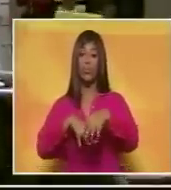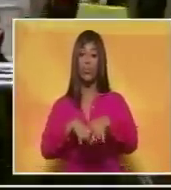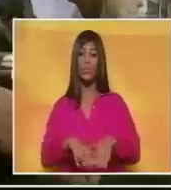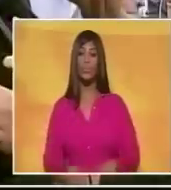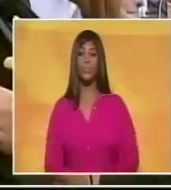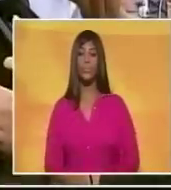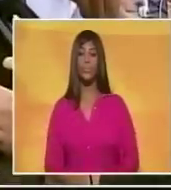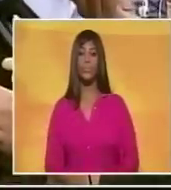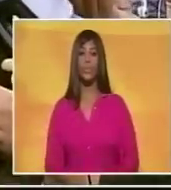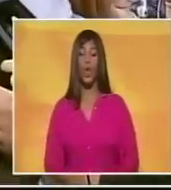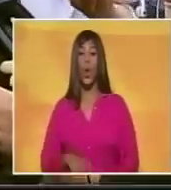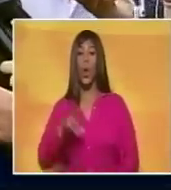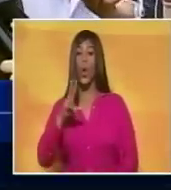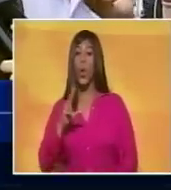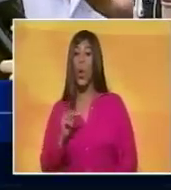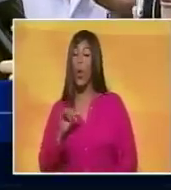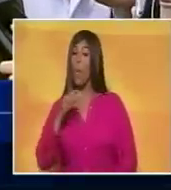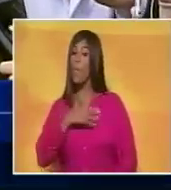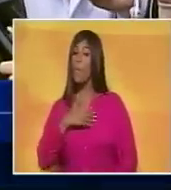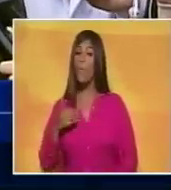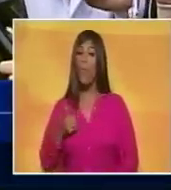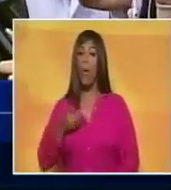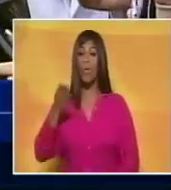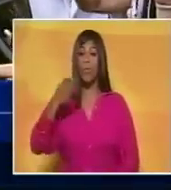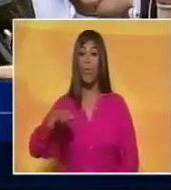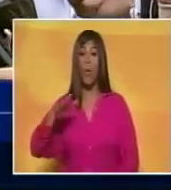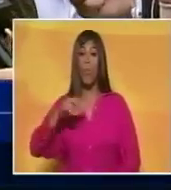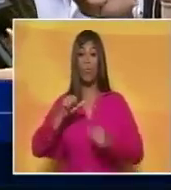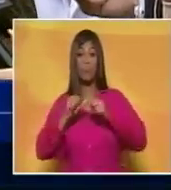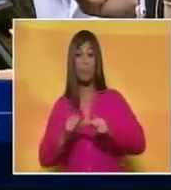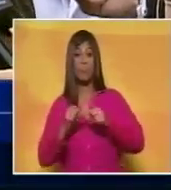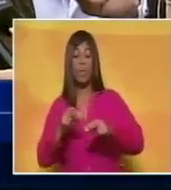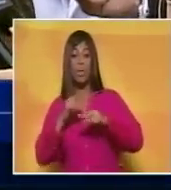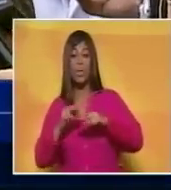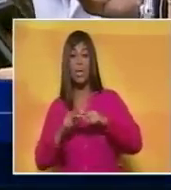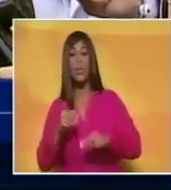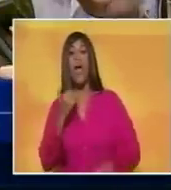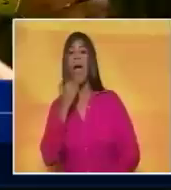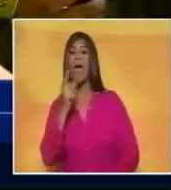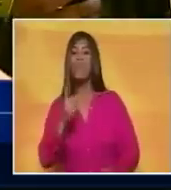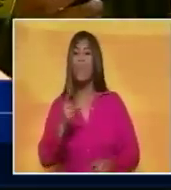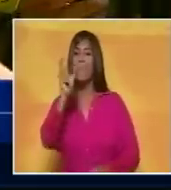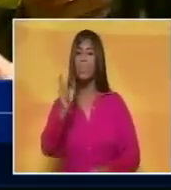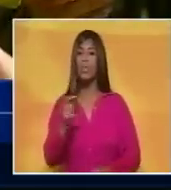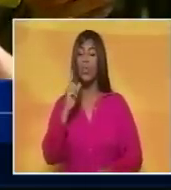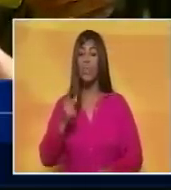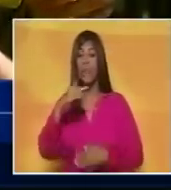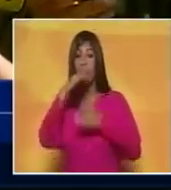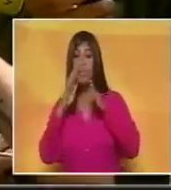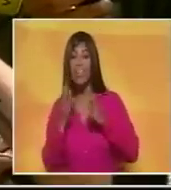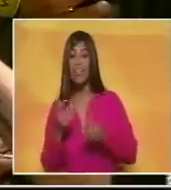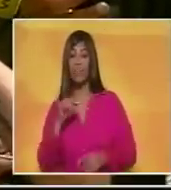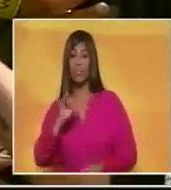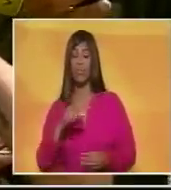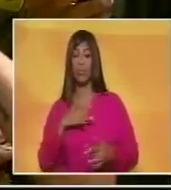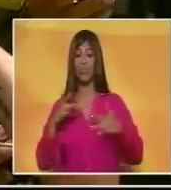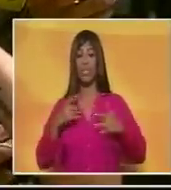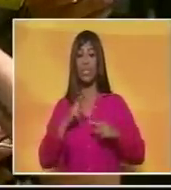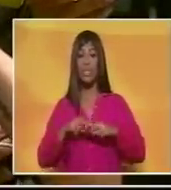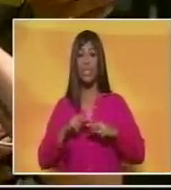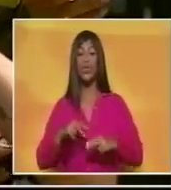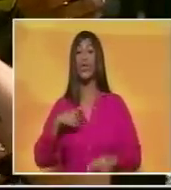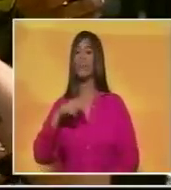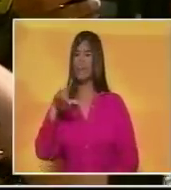movilización. No pueden seguir muriendo los niños. Alguien tiene que atender esta situación de estos muchachitos. La situación es muy lamentable. Y si bien